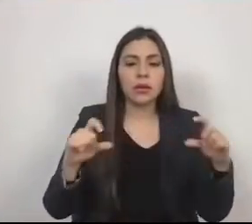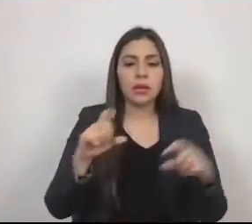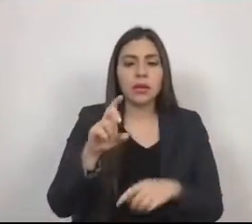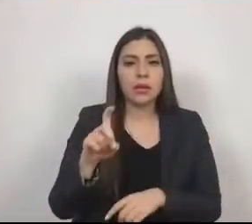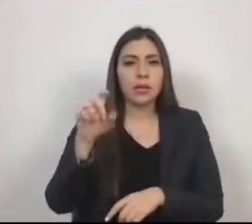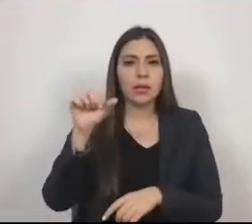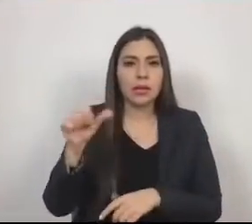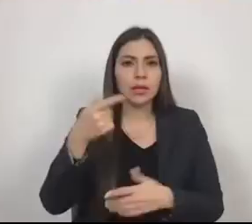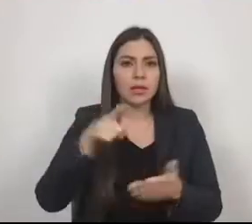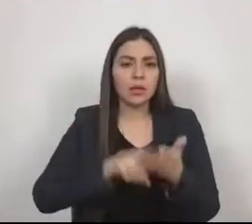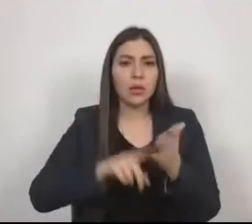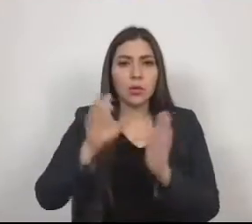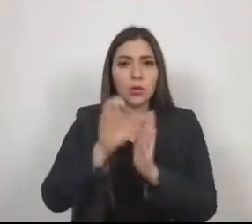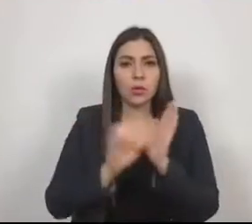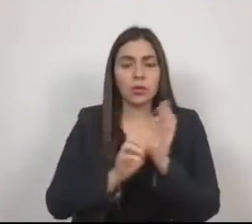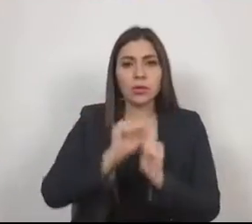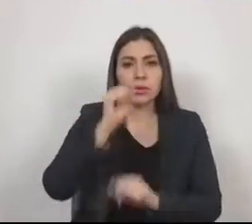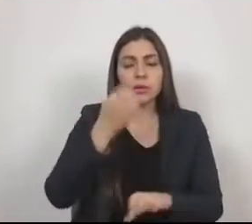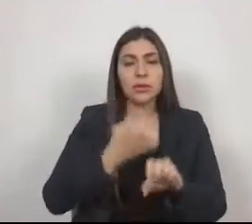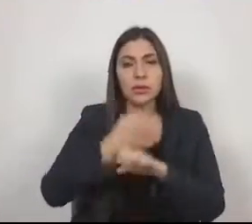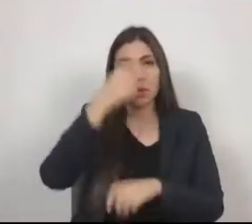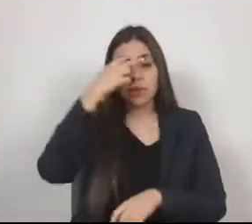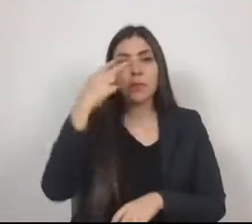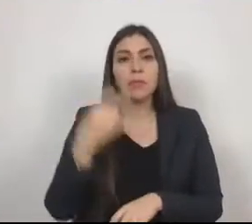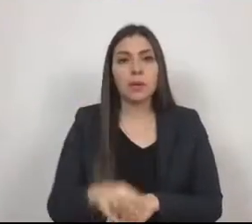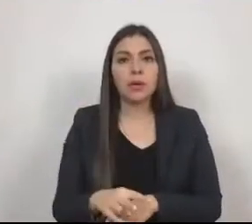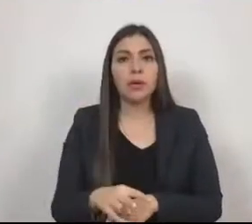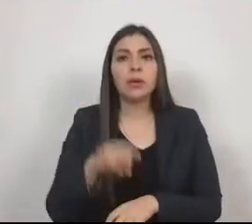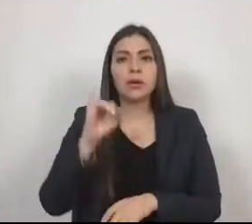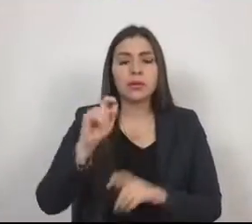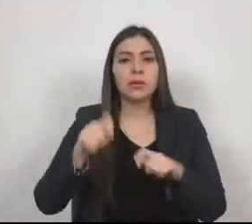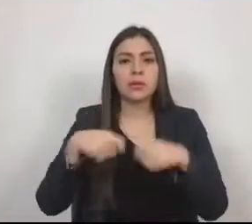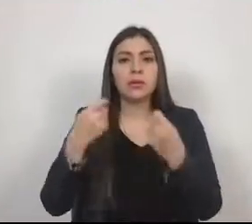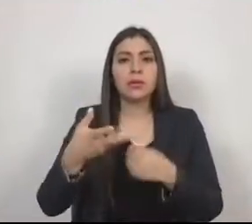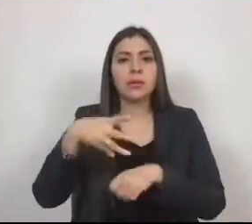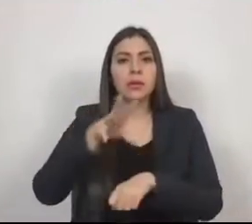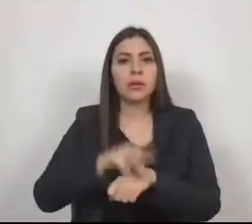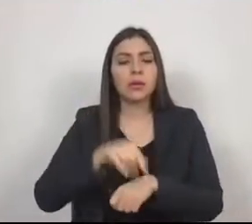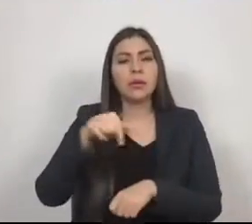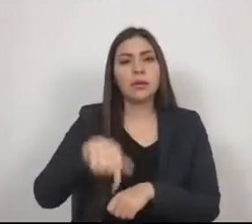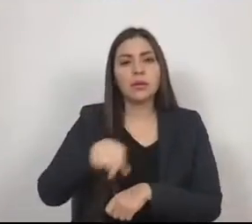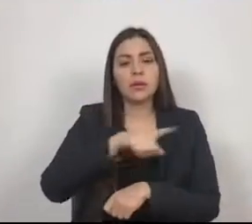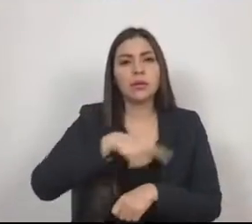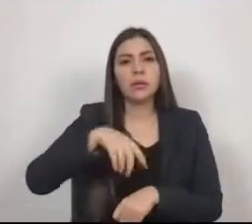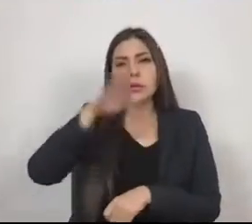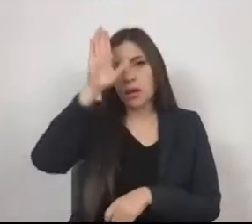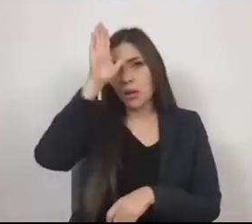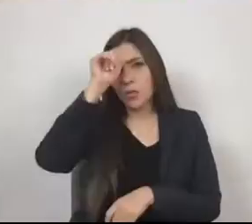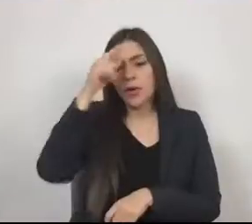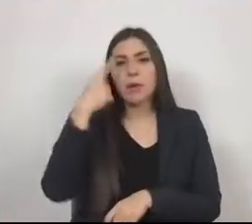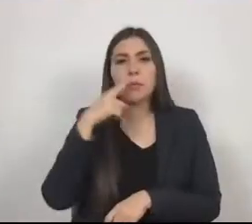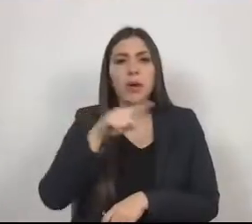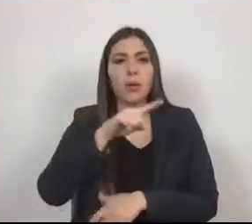Constitución Política del Estado Libre y Soberano de México, autorice esta soberanía la desincorporación de los bienes